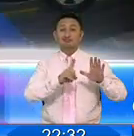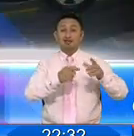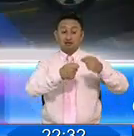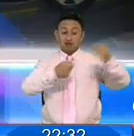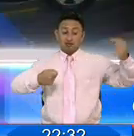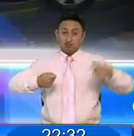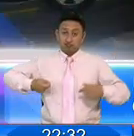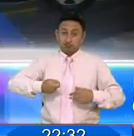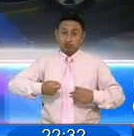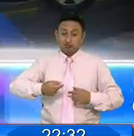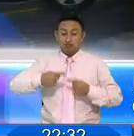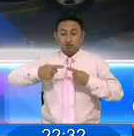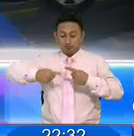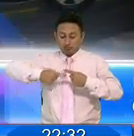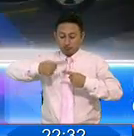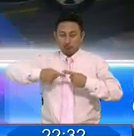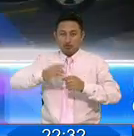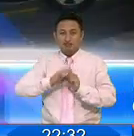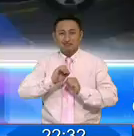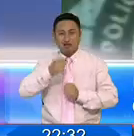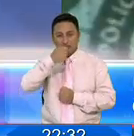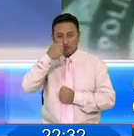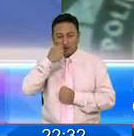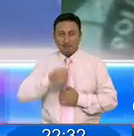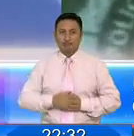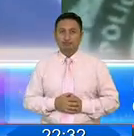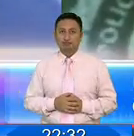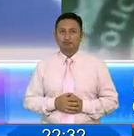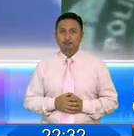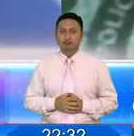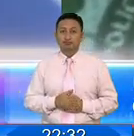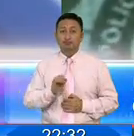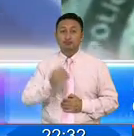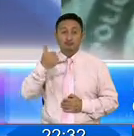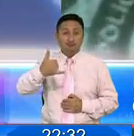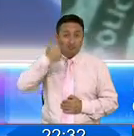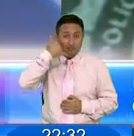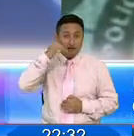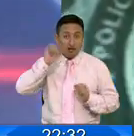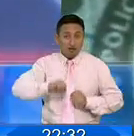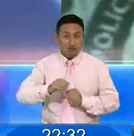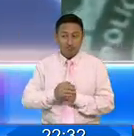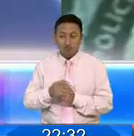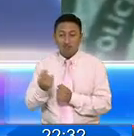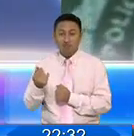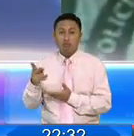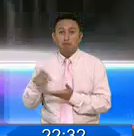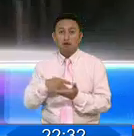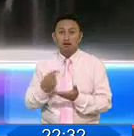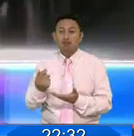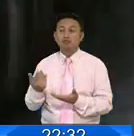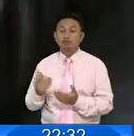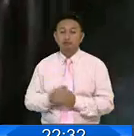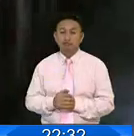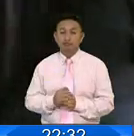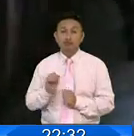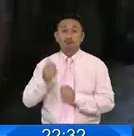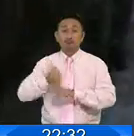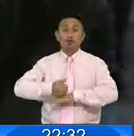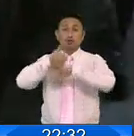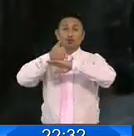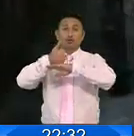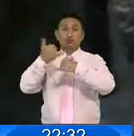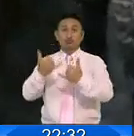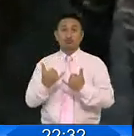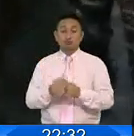blancas, envolturas de lo que sería alucinógeno, realizando llamadas de carácter extorsivas e intimidantes. La autoridad competente